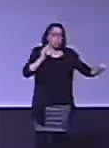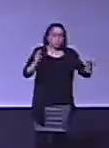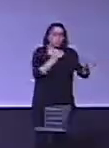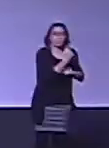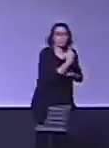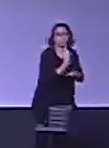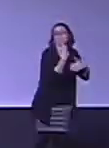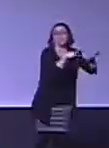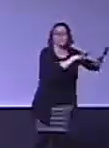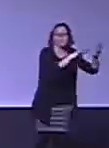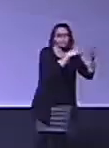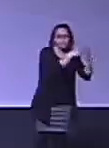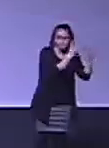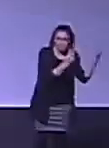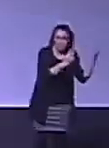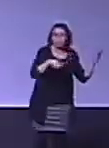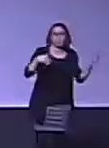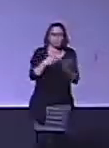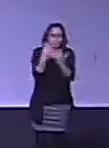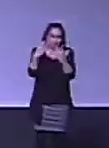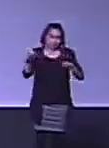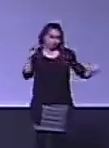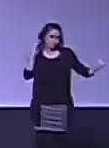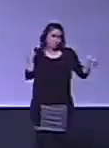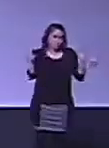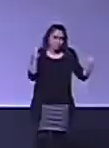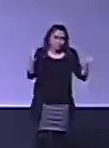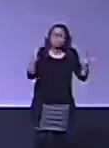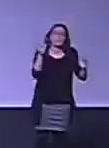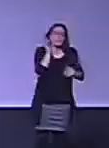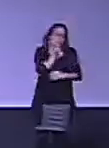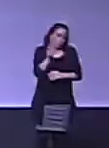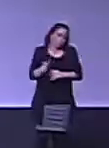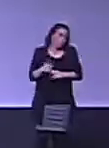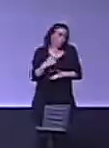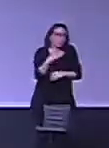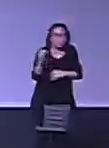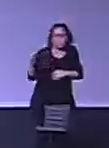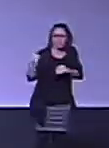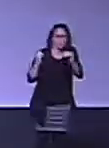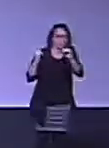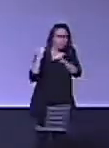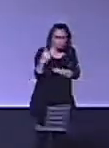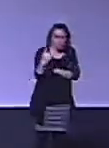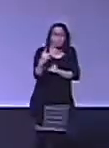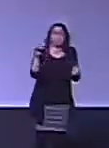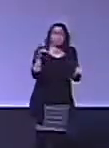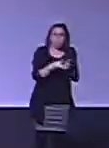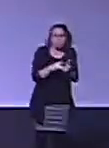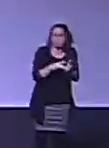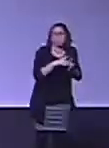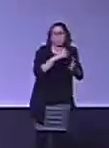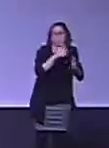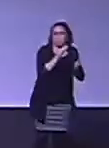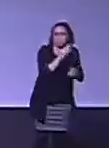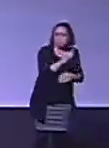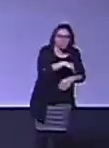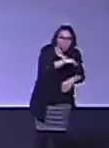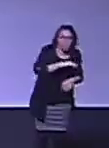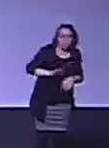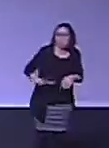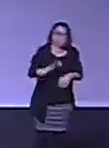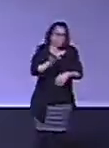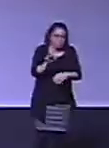eta 1980 artean, baina baitan Espainian eta Ameriketan ere. Ellas, las que están hoy aquí